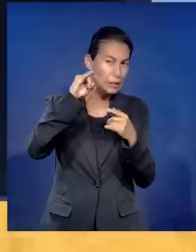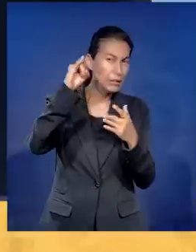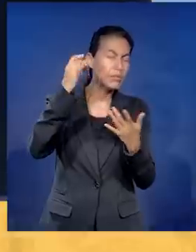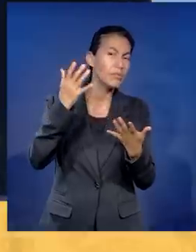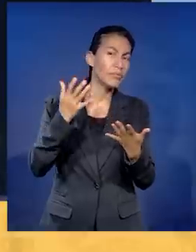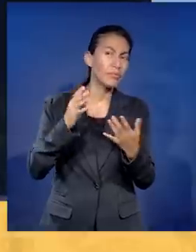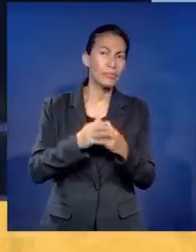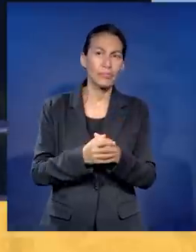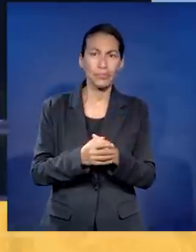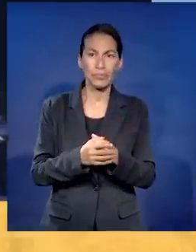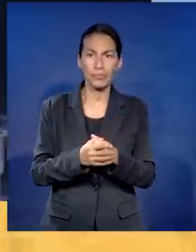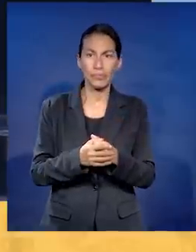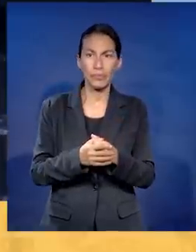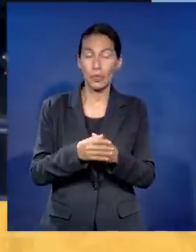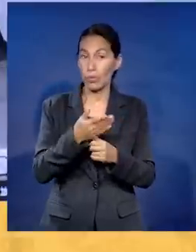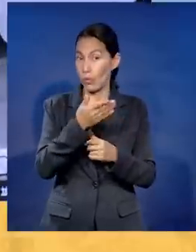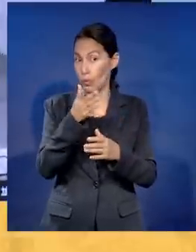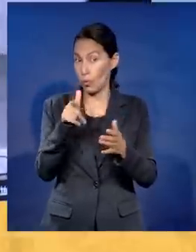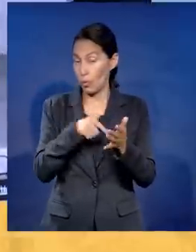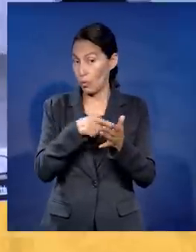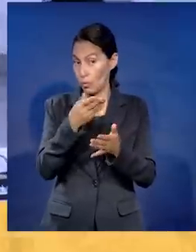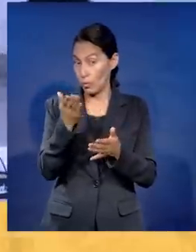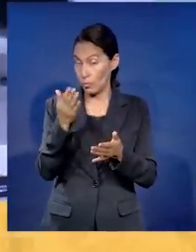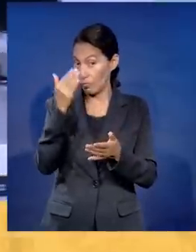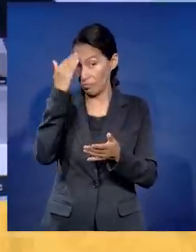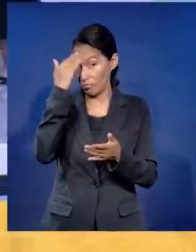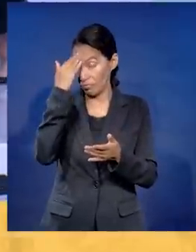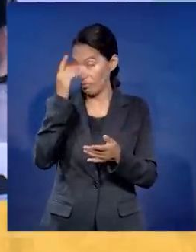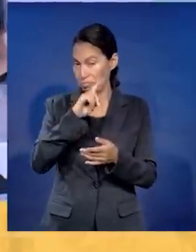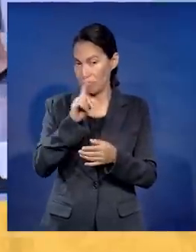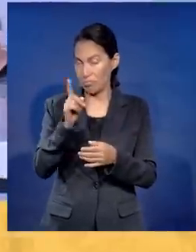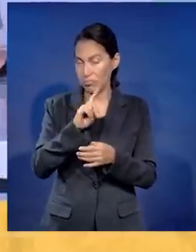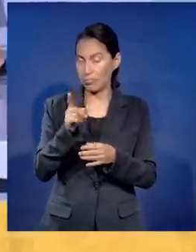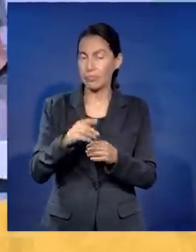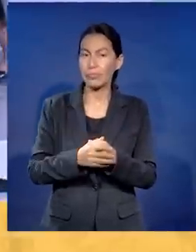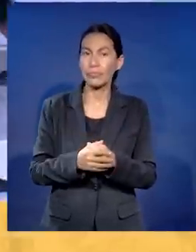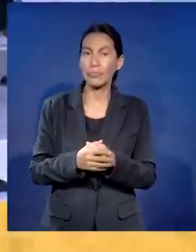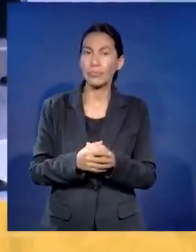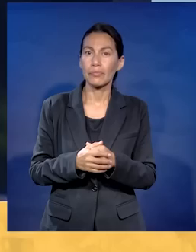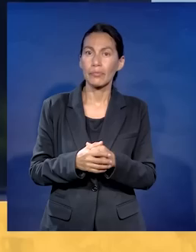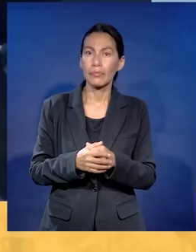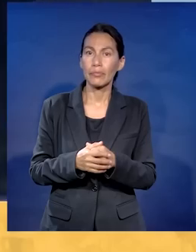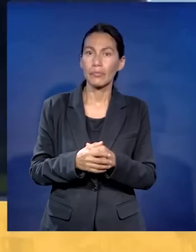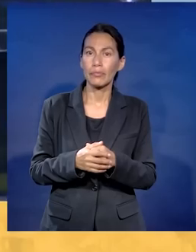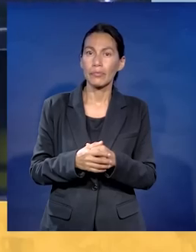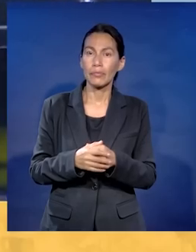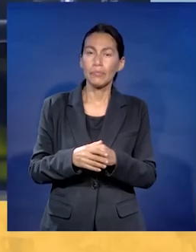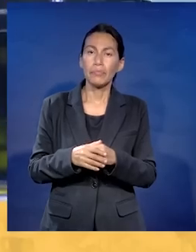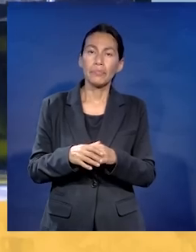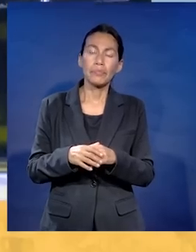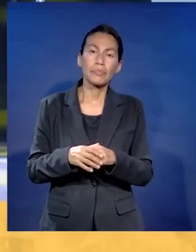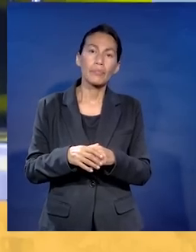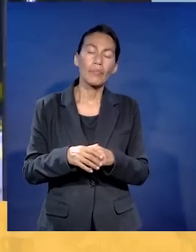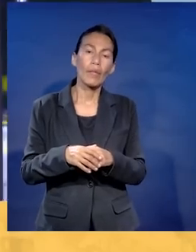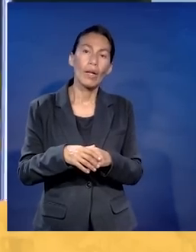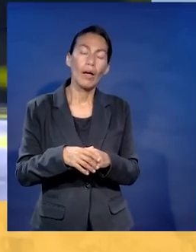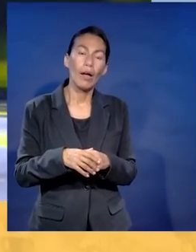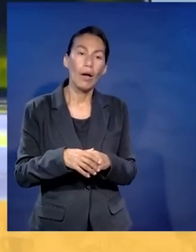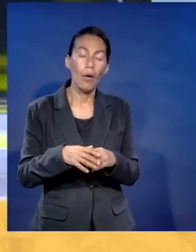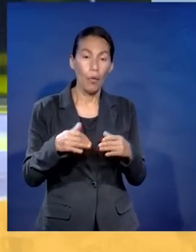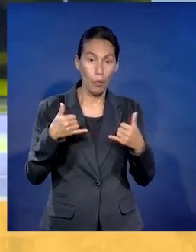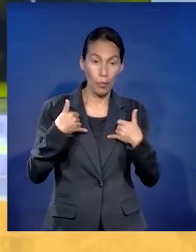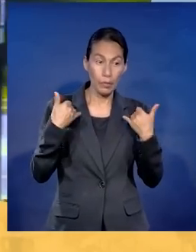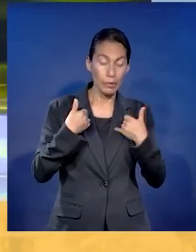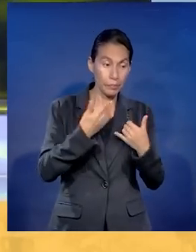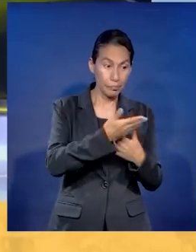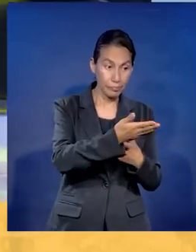cerca de allá en un lugar que usted jamás conocerá dentro de las cosas que le decíamos a los muchachos